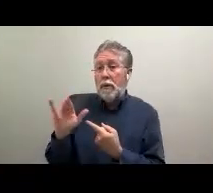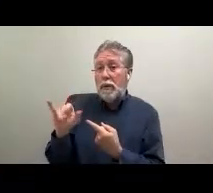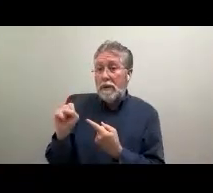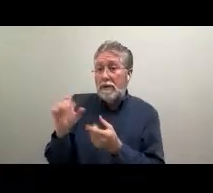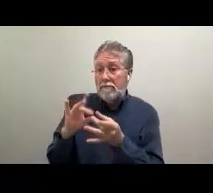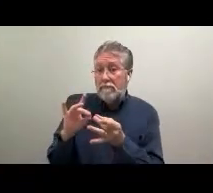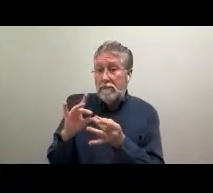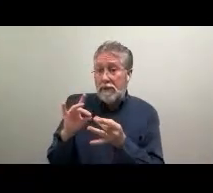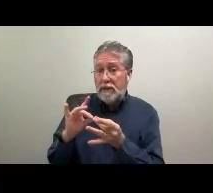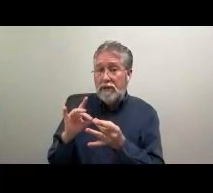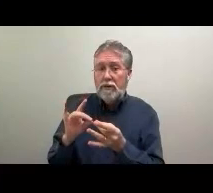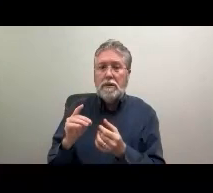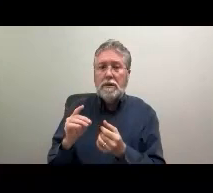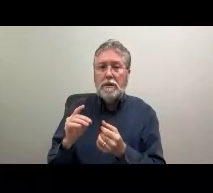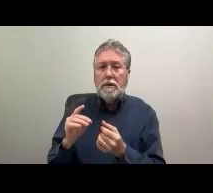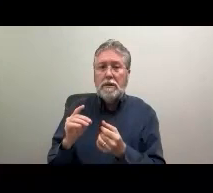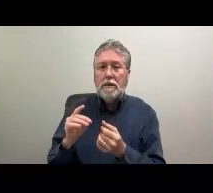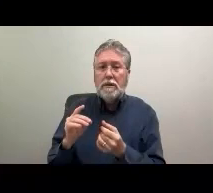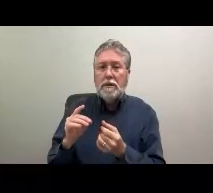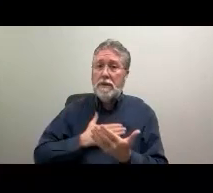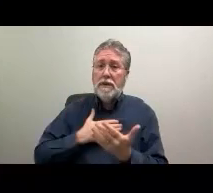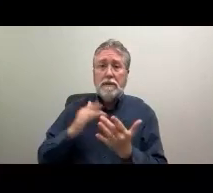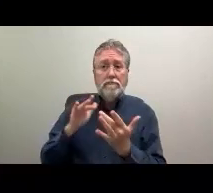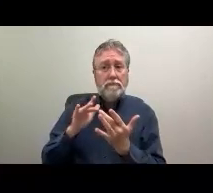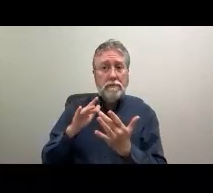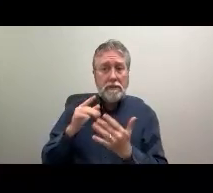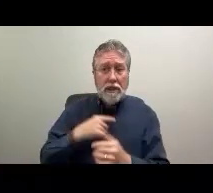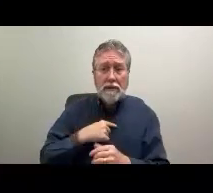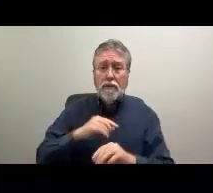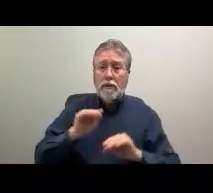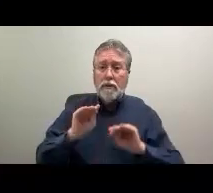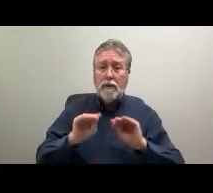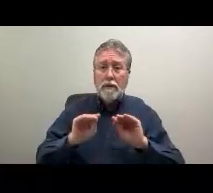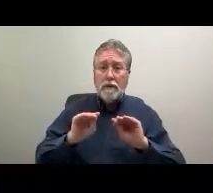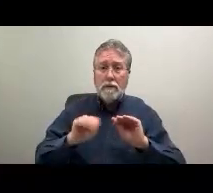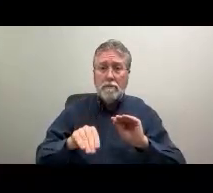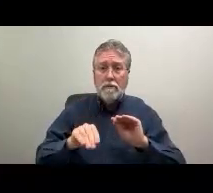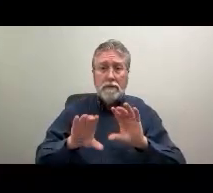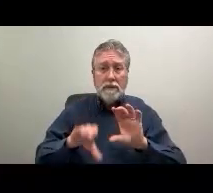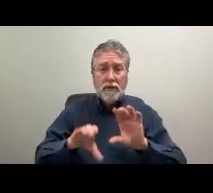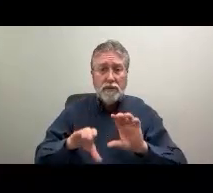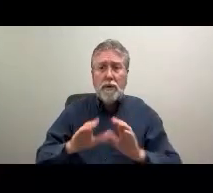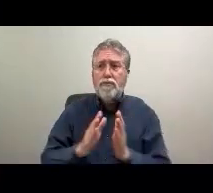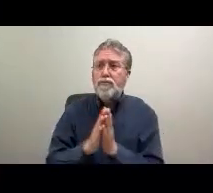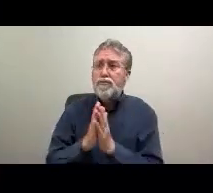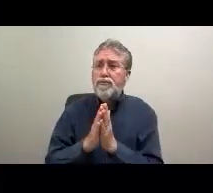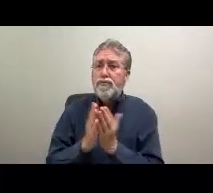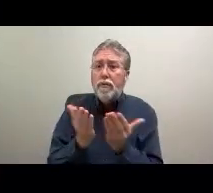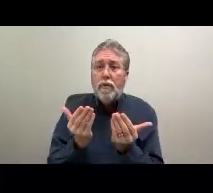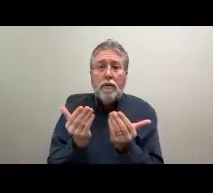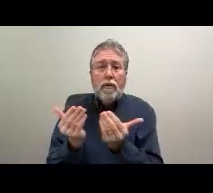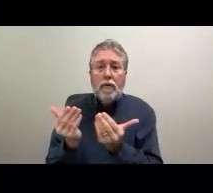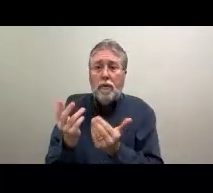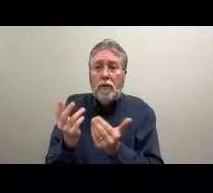o ponerlo en el chat, porque sería genial ver otras aplicaciones del conjunto de datos.